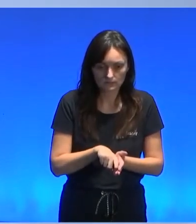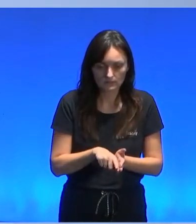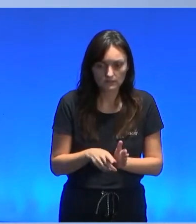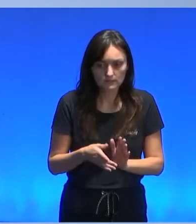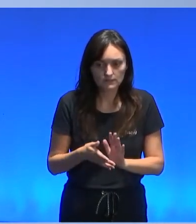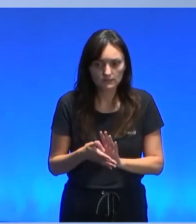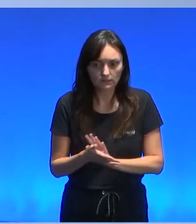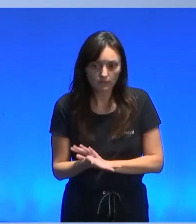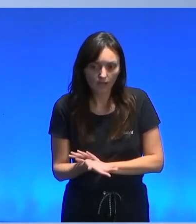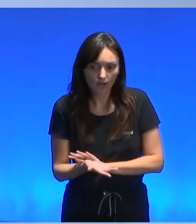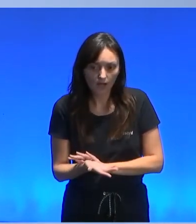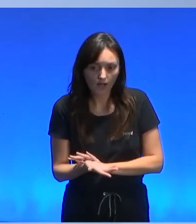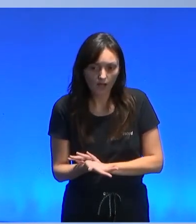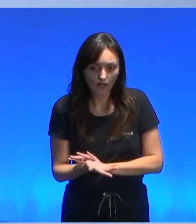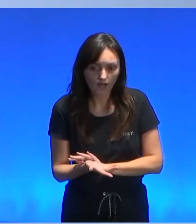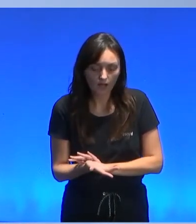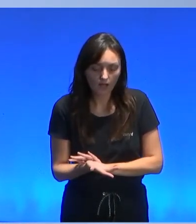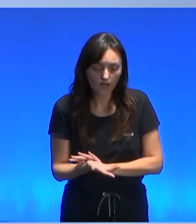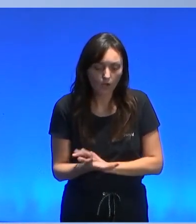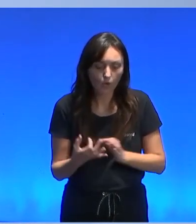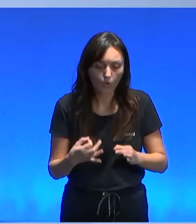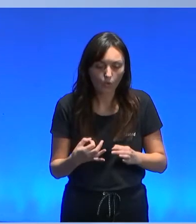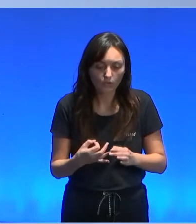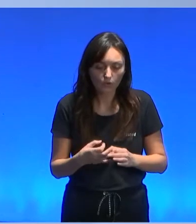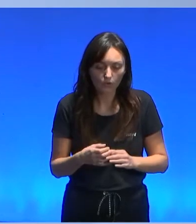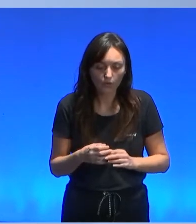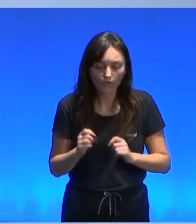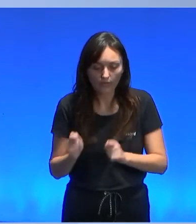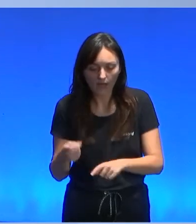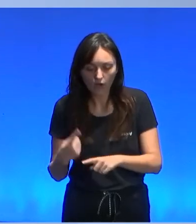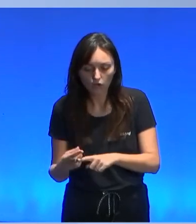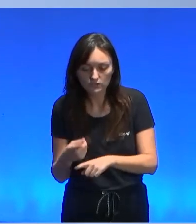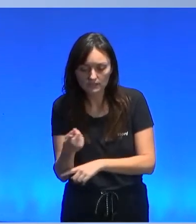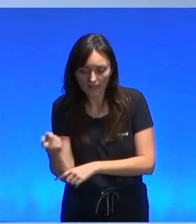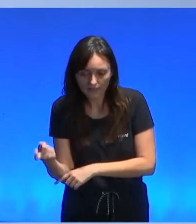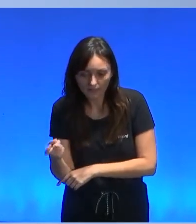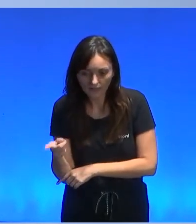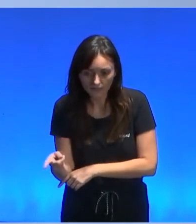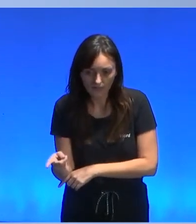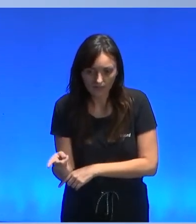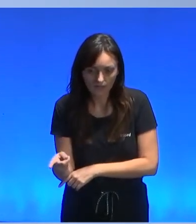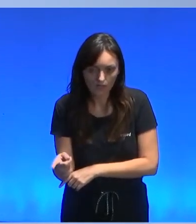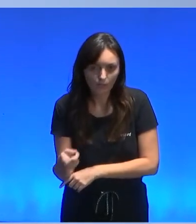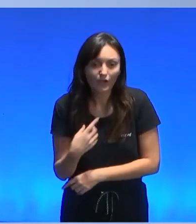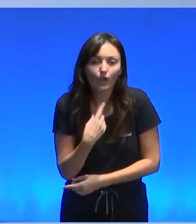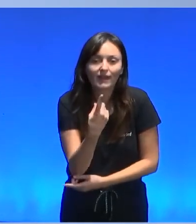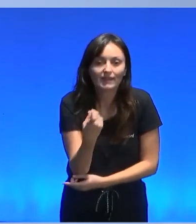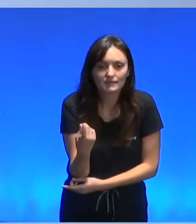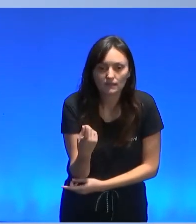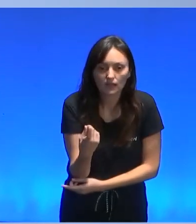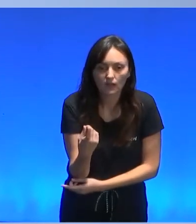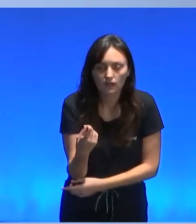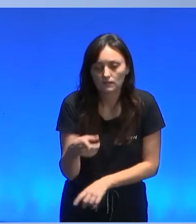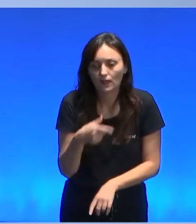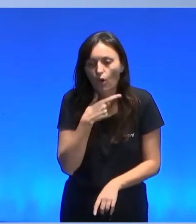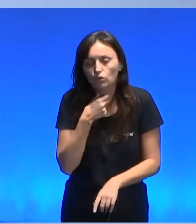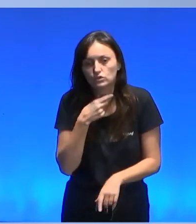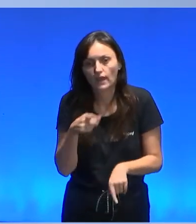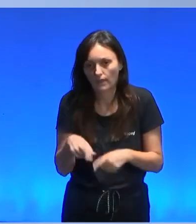haremos algo que ellos necesitan, pero necesitan, no es que les gusta, lo